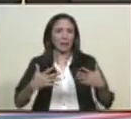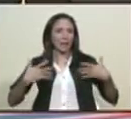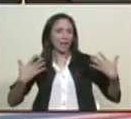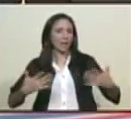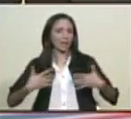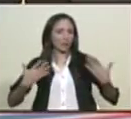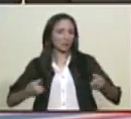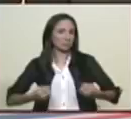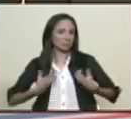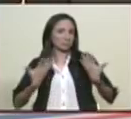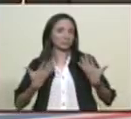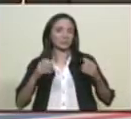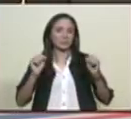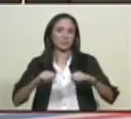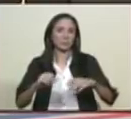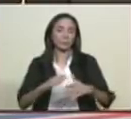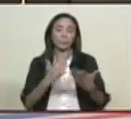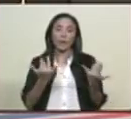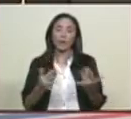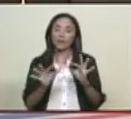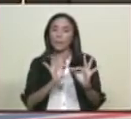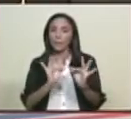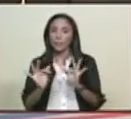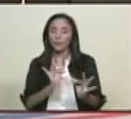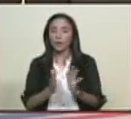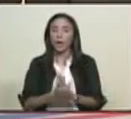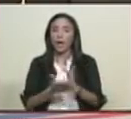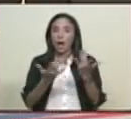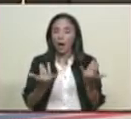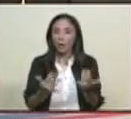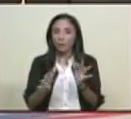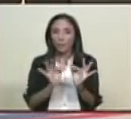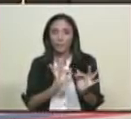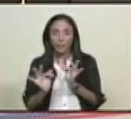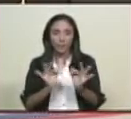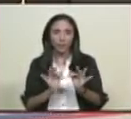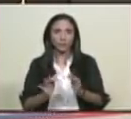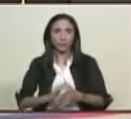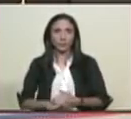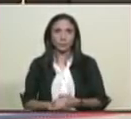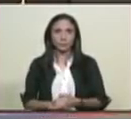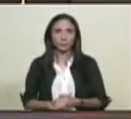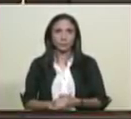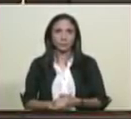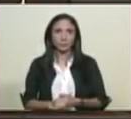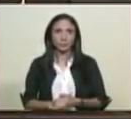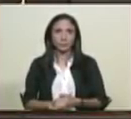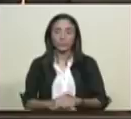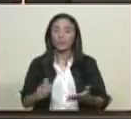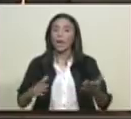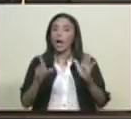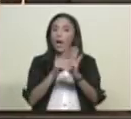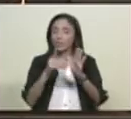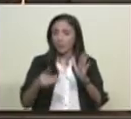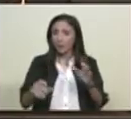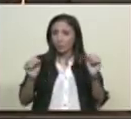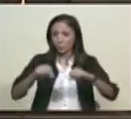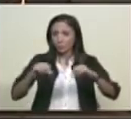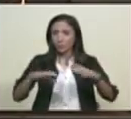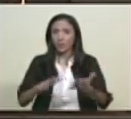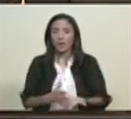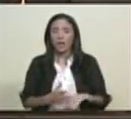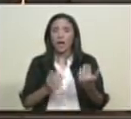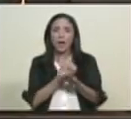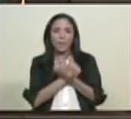disfrutamos y ya nos estamos preparando para la octavita de carnaval el próximo sábado. Tenemos derecho al amor, tenemos derecho a